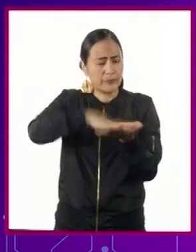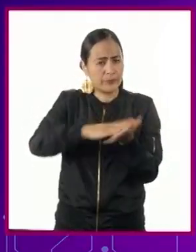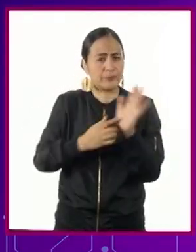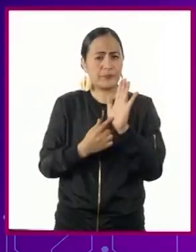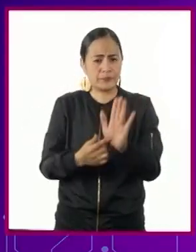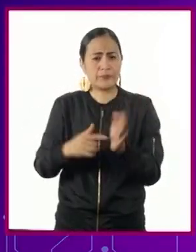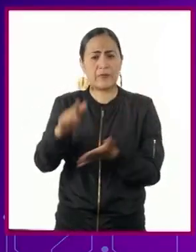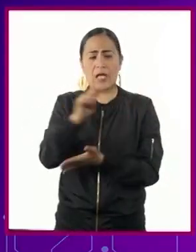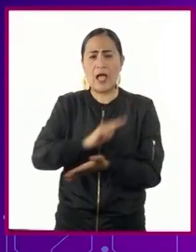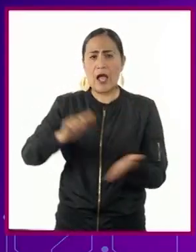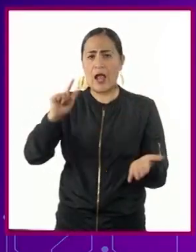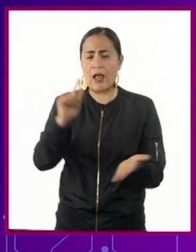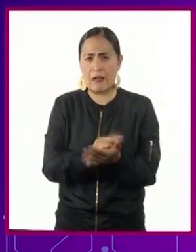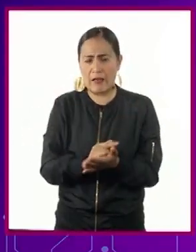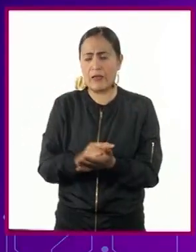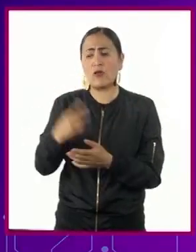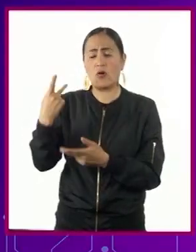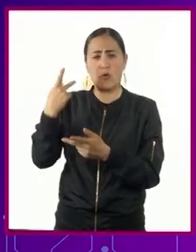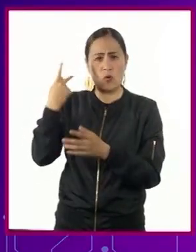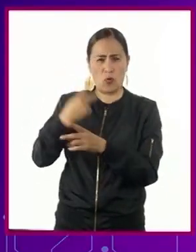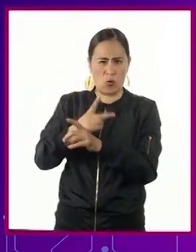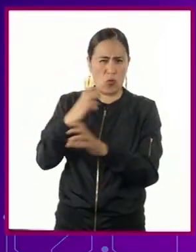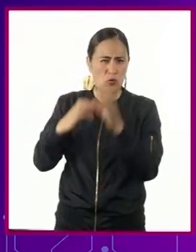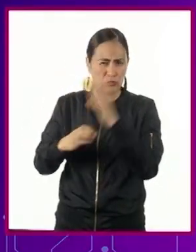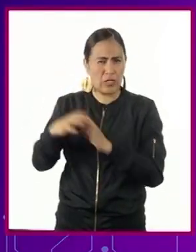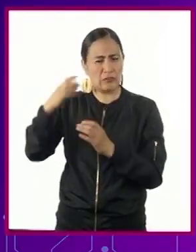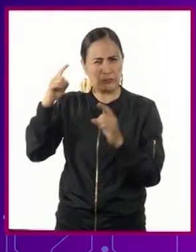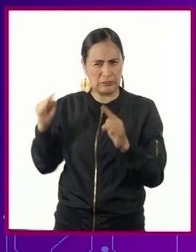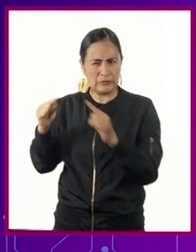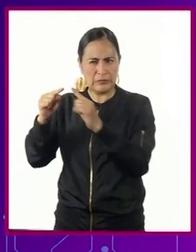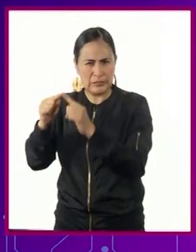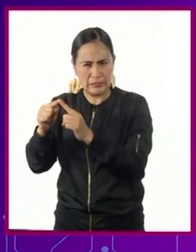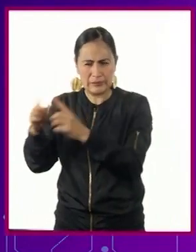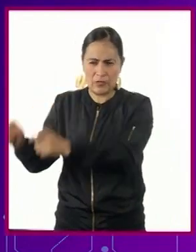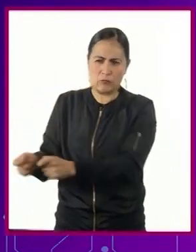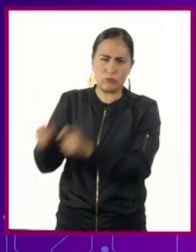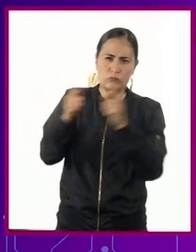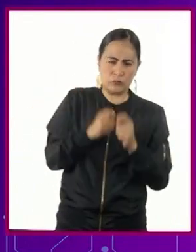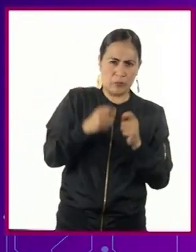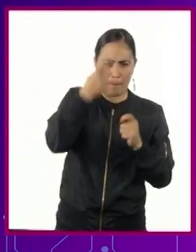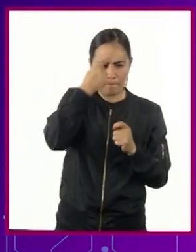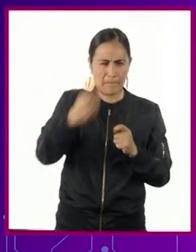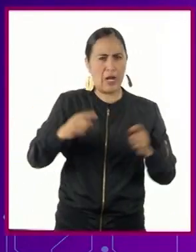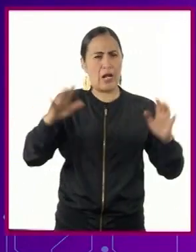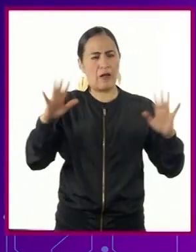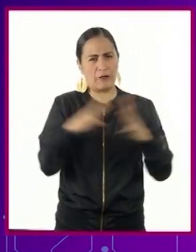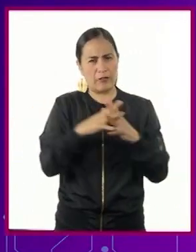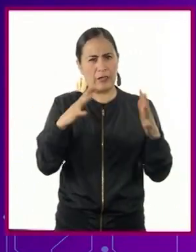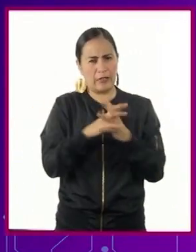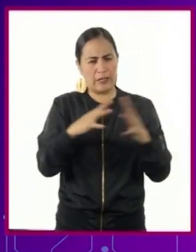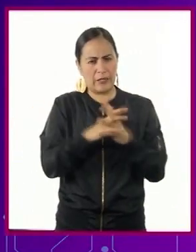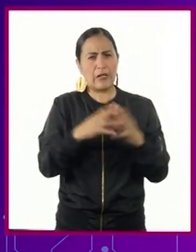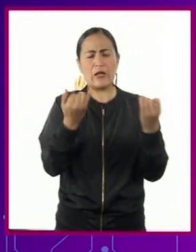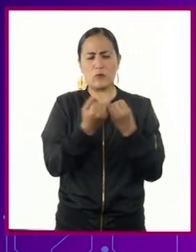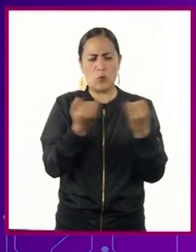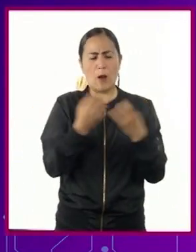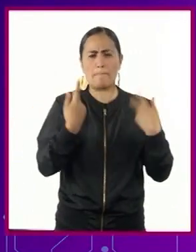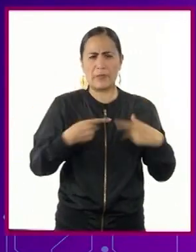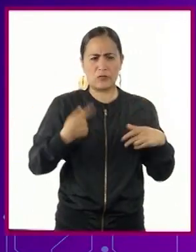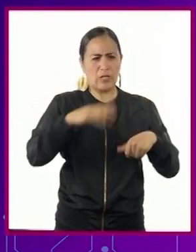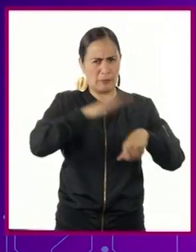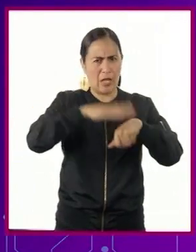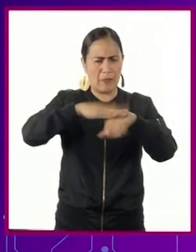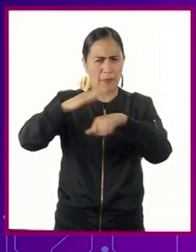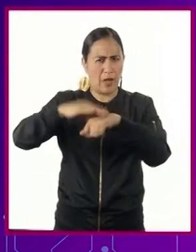La Ley de Nacionalización de Bienes Eclesiásticos, con el propósito de financiar la guerra e incrementar el número de propietarios y